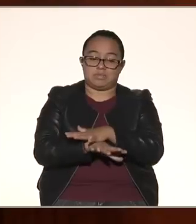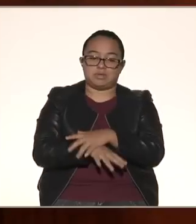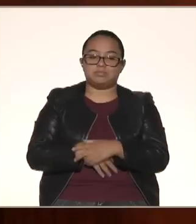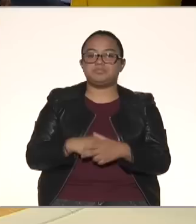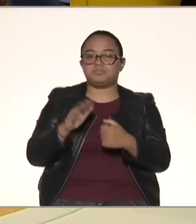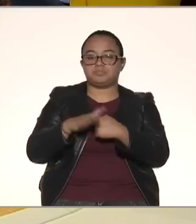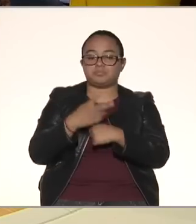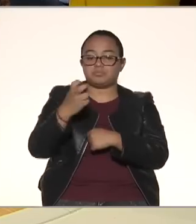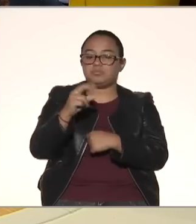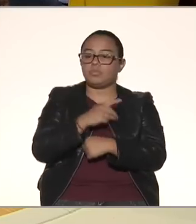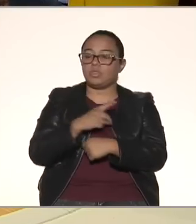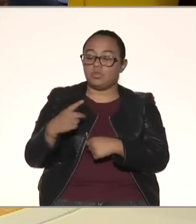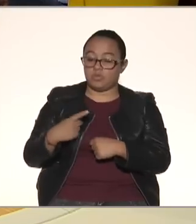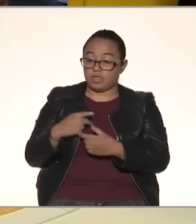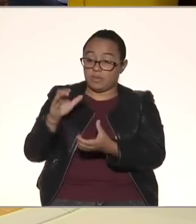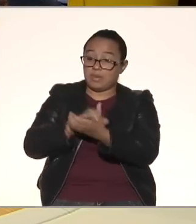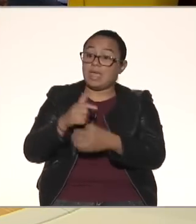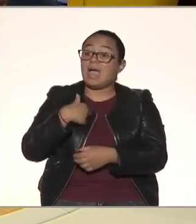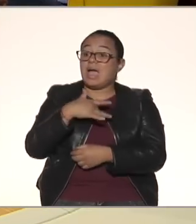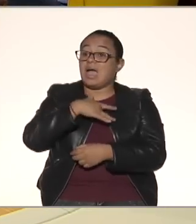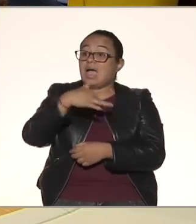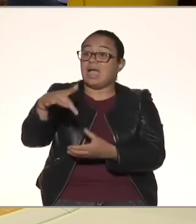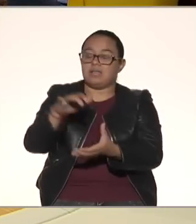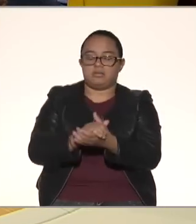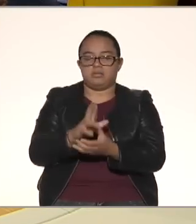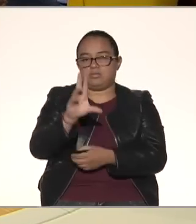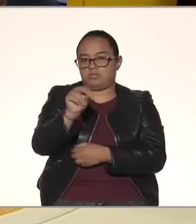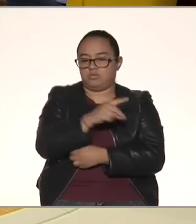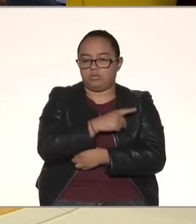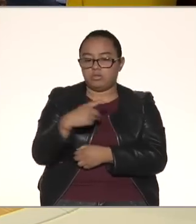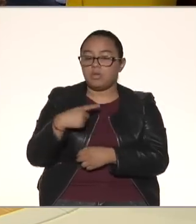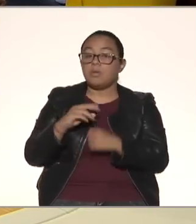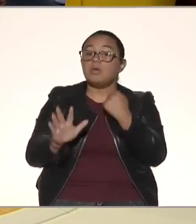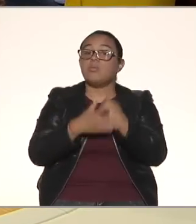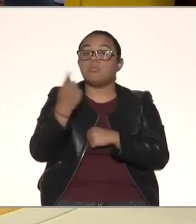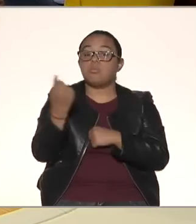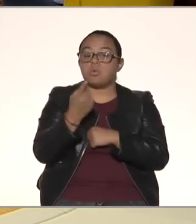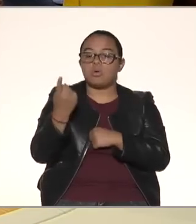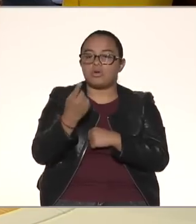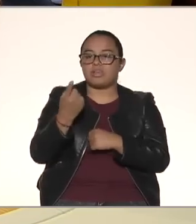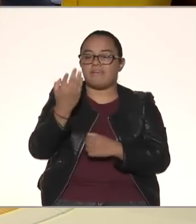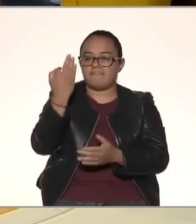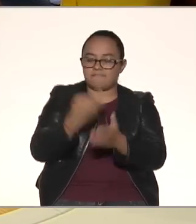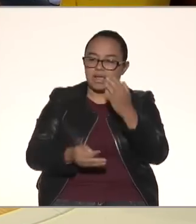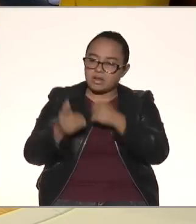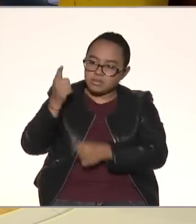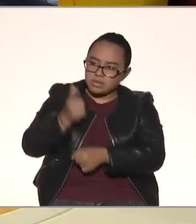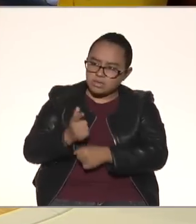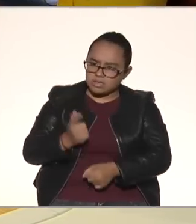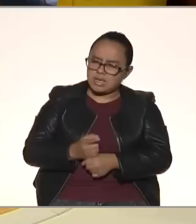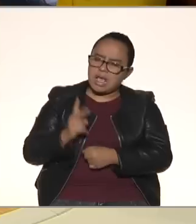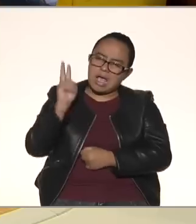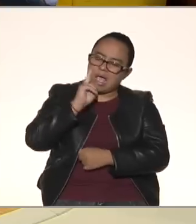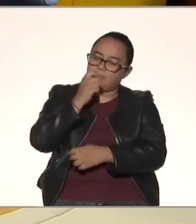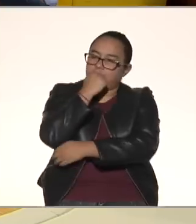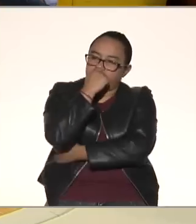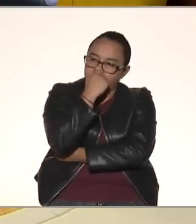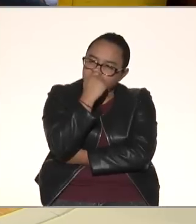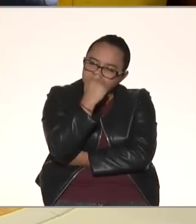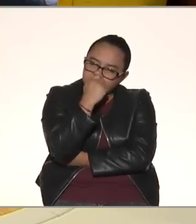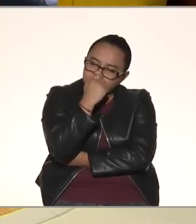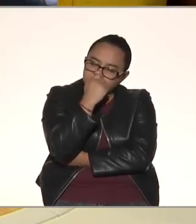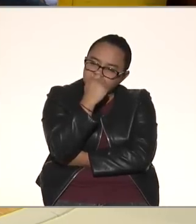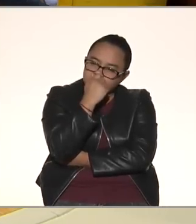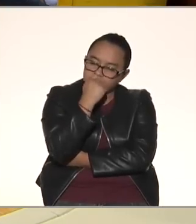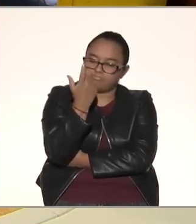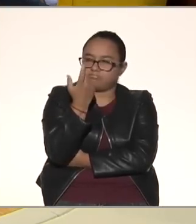uno no debe de casarse enamorado, porque no tienes esa capacidad de poder sentarte y decir, oye, a ver,